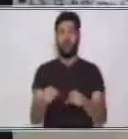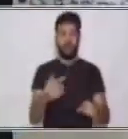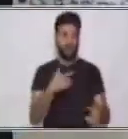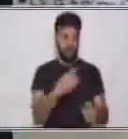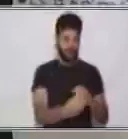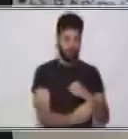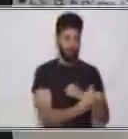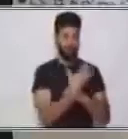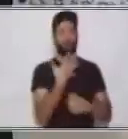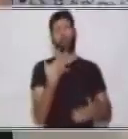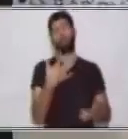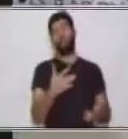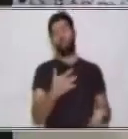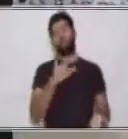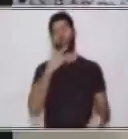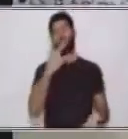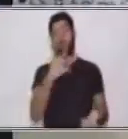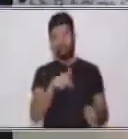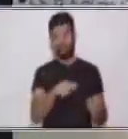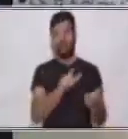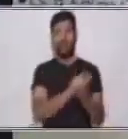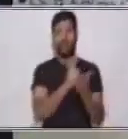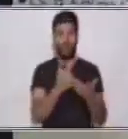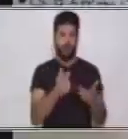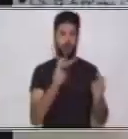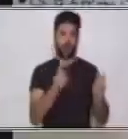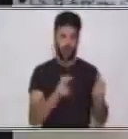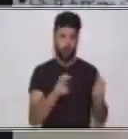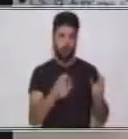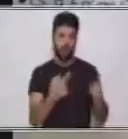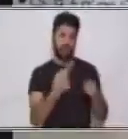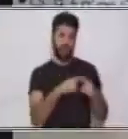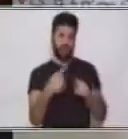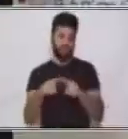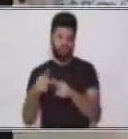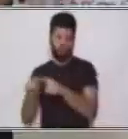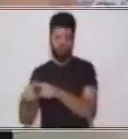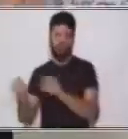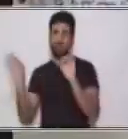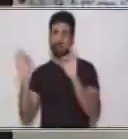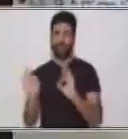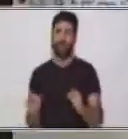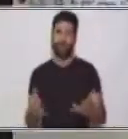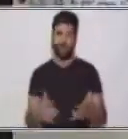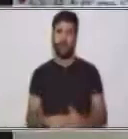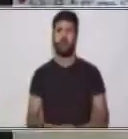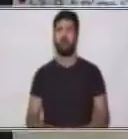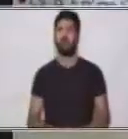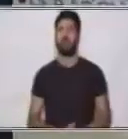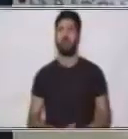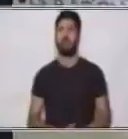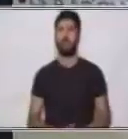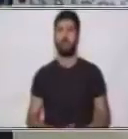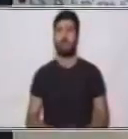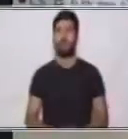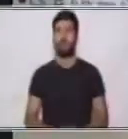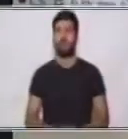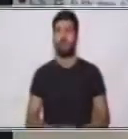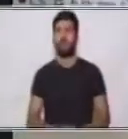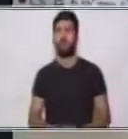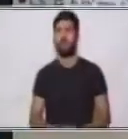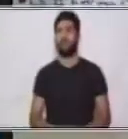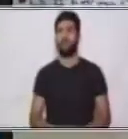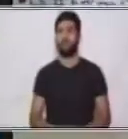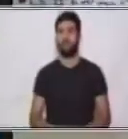influenciados por diferentes reflexiones o por diferentes textos de diversos autores que quieran explicar a través de